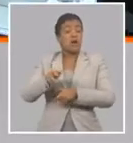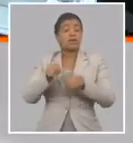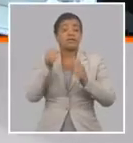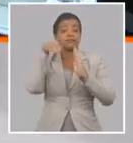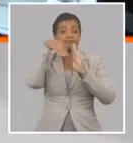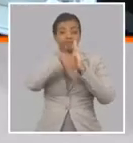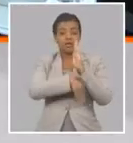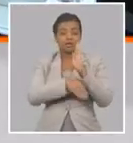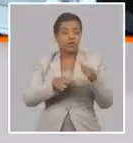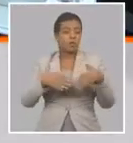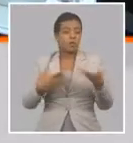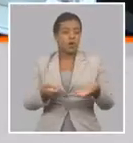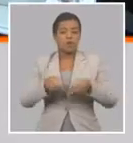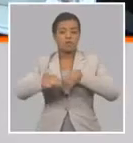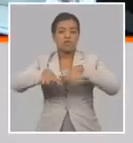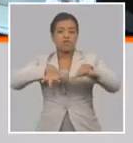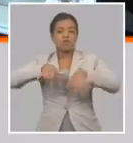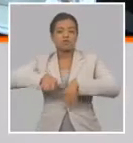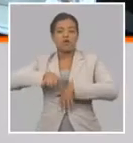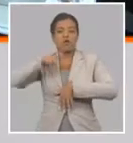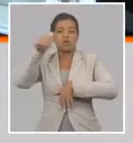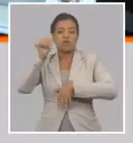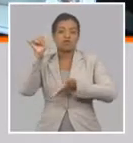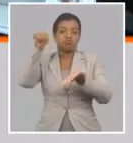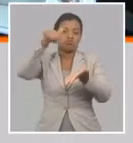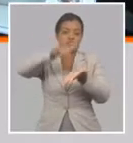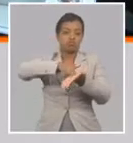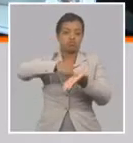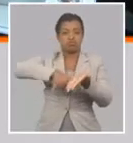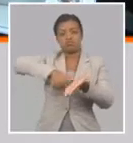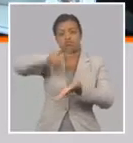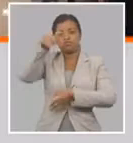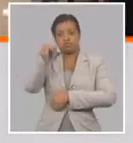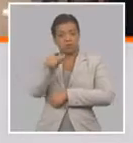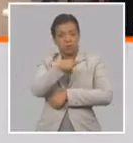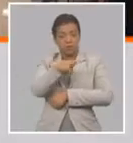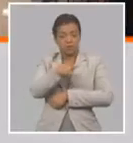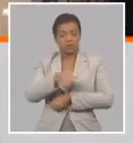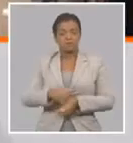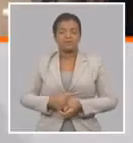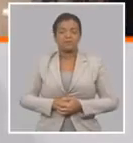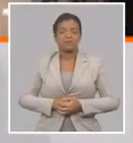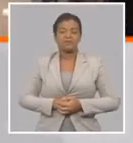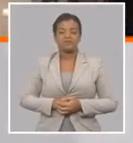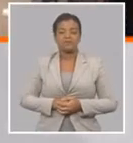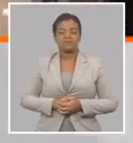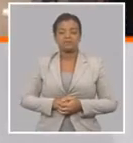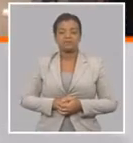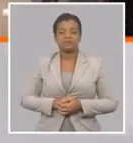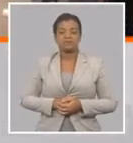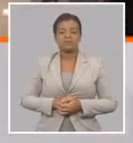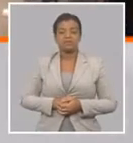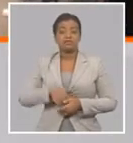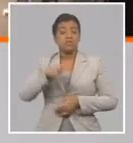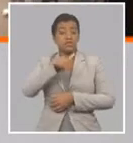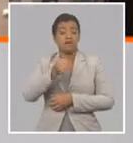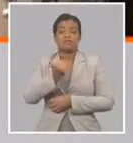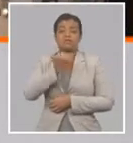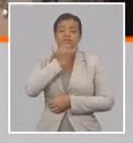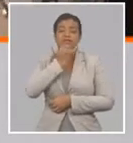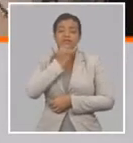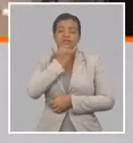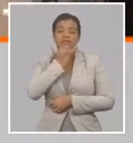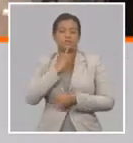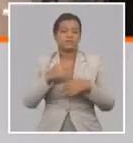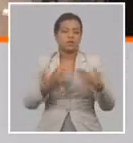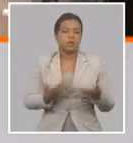el movimiento de las aeronaves que entran y salen también de nuestros aeropuertos así como hemos tenido el impacto del movimiento